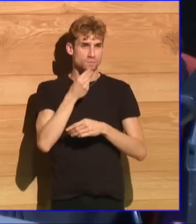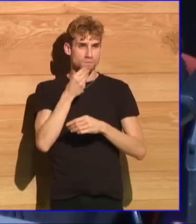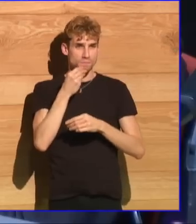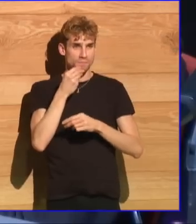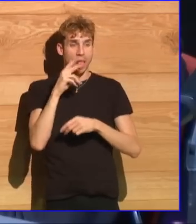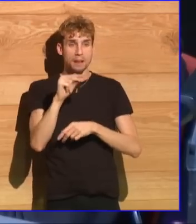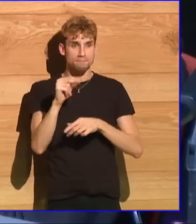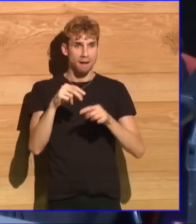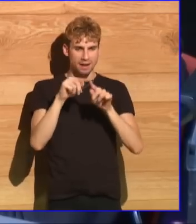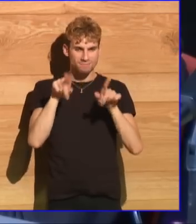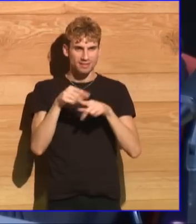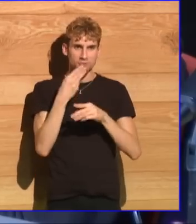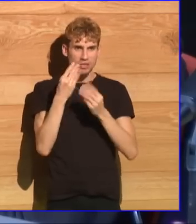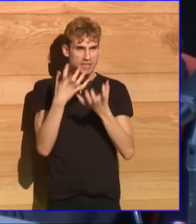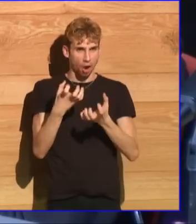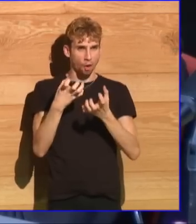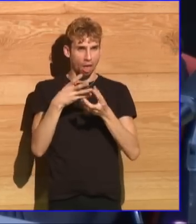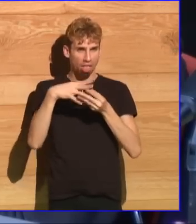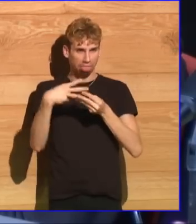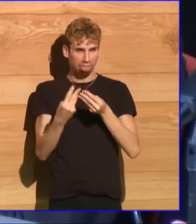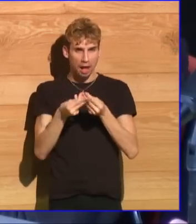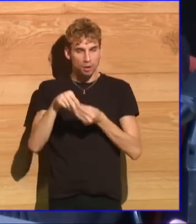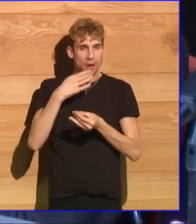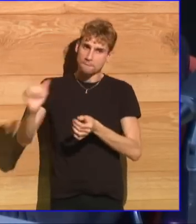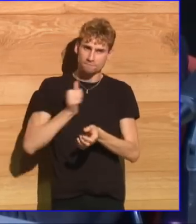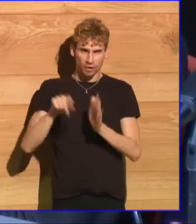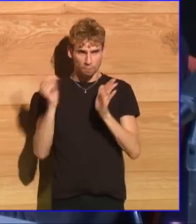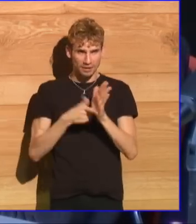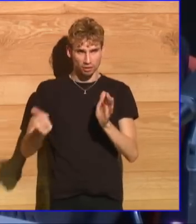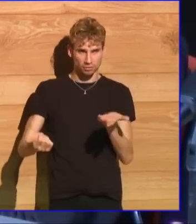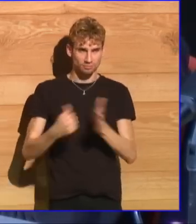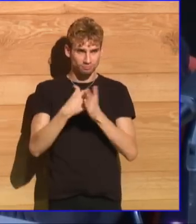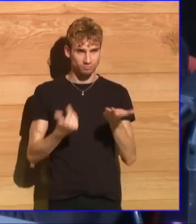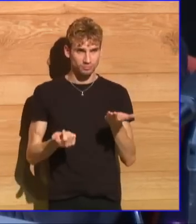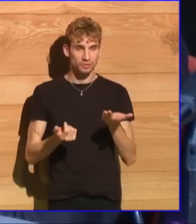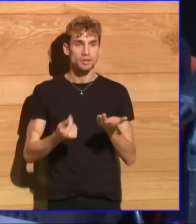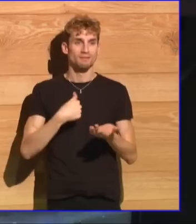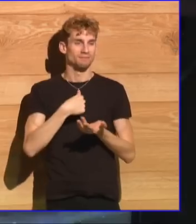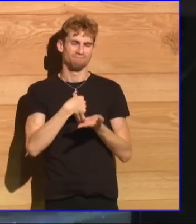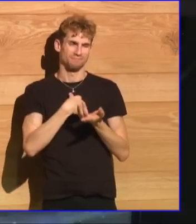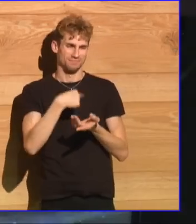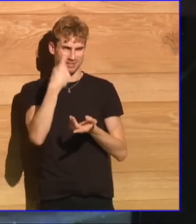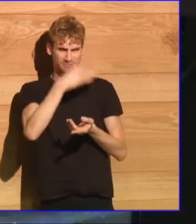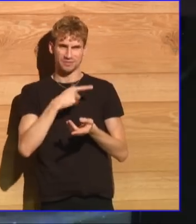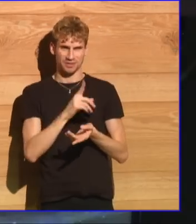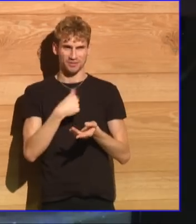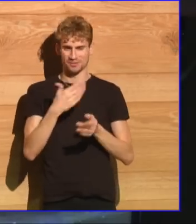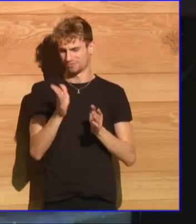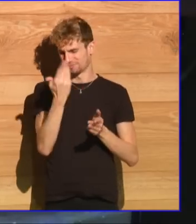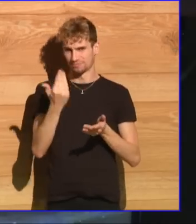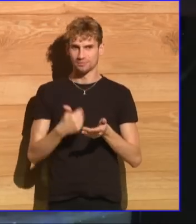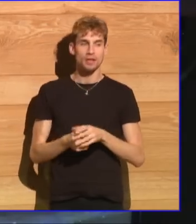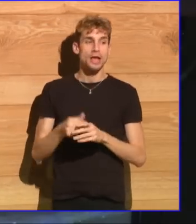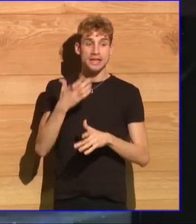pan Bimbo reseco y mohoso, ¿Dónde va? Solo quiero saber dónde va. cuando se comen... Yo no quiero saberlo, solo quiero que vaya. Cuando se comen